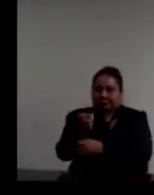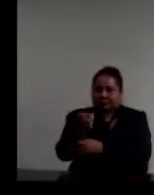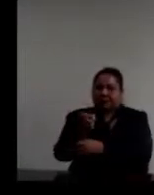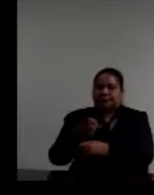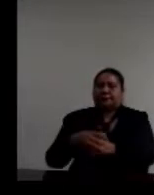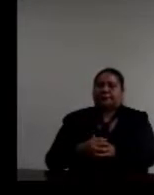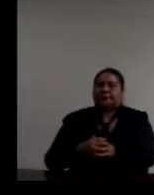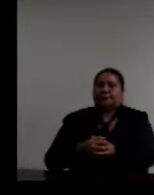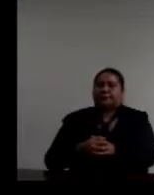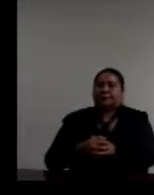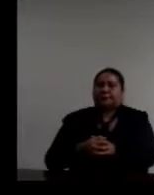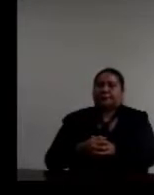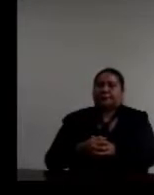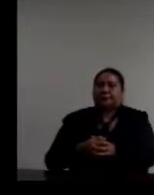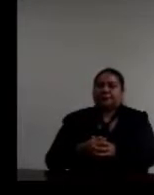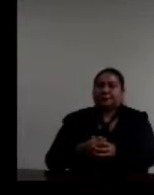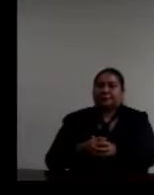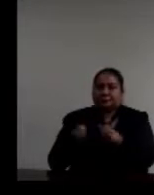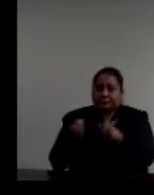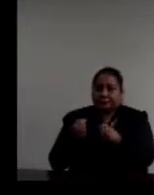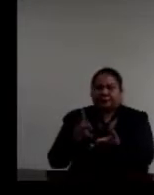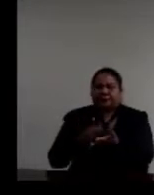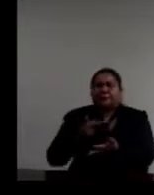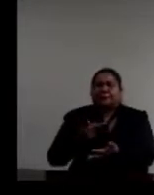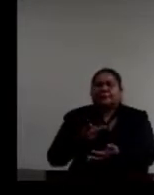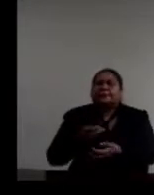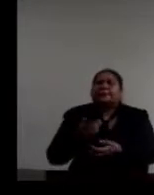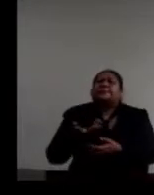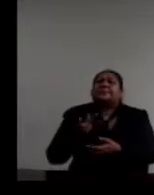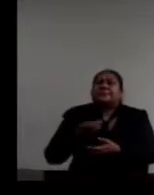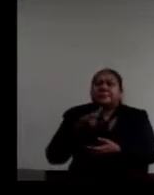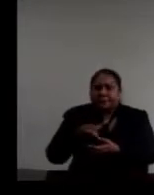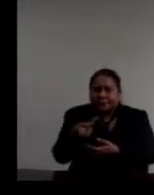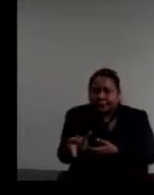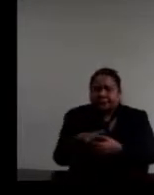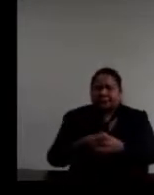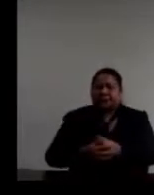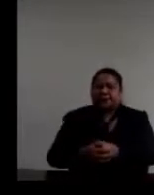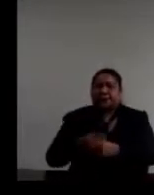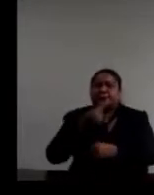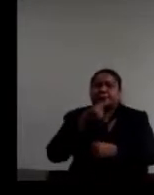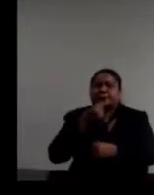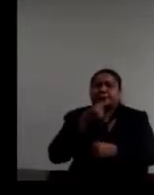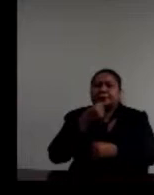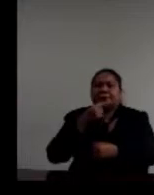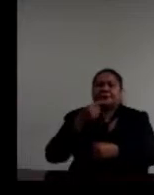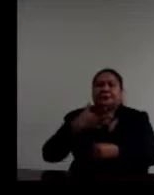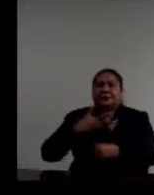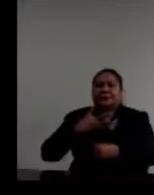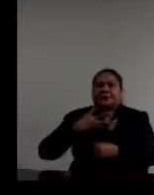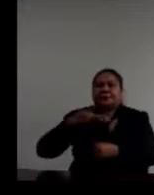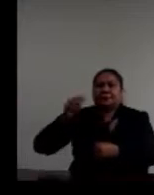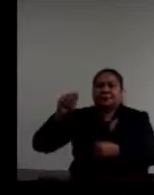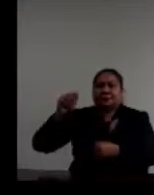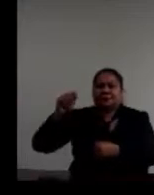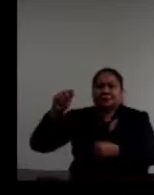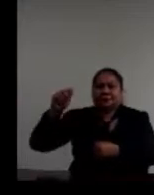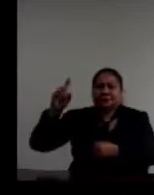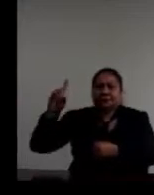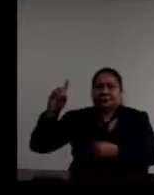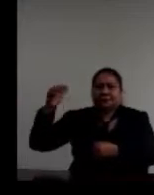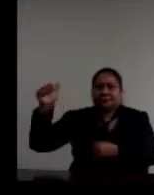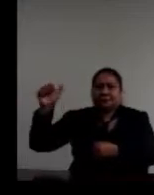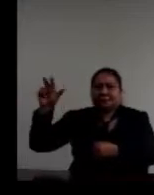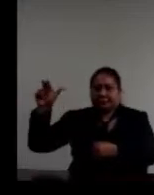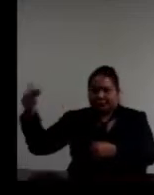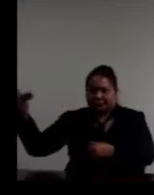la incidencia, porque muchas veces nos preguntan los papás, si tengo un niño con TDA, ¿qué posibilidad es que mi